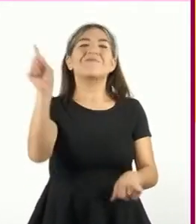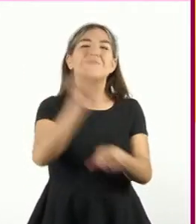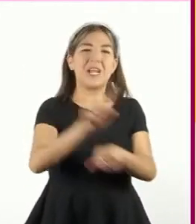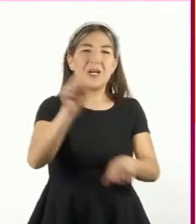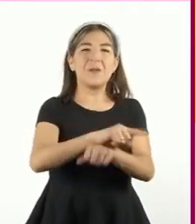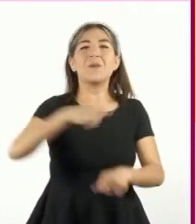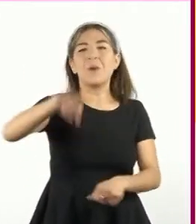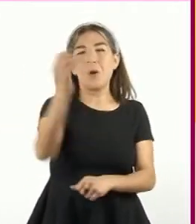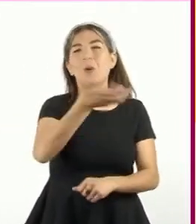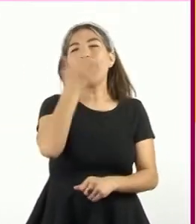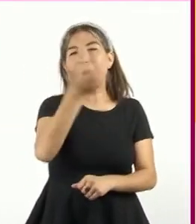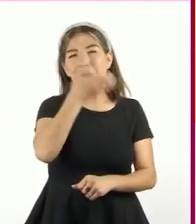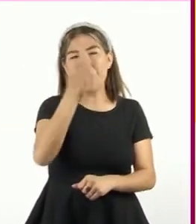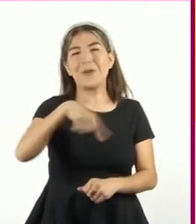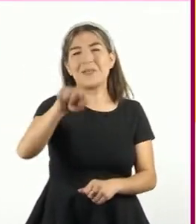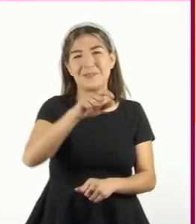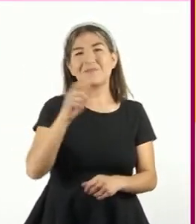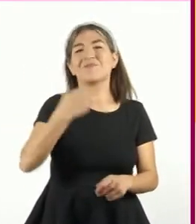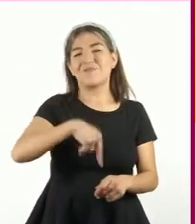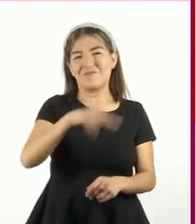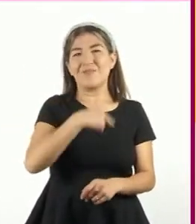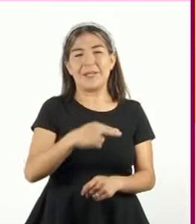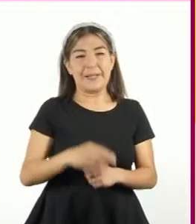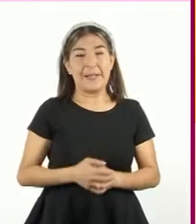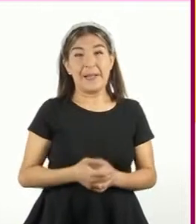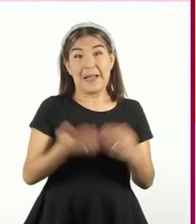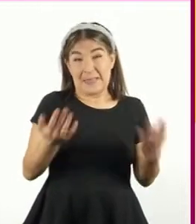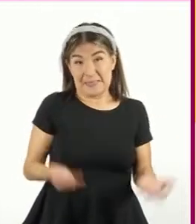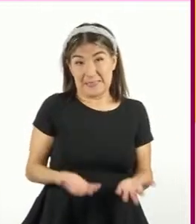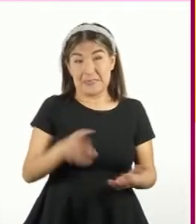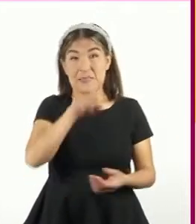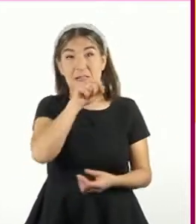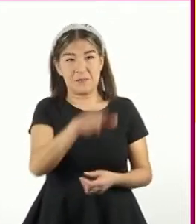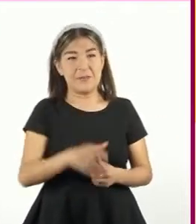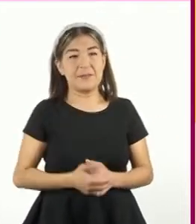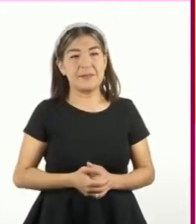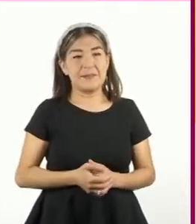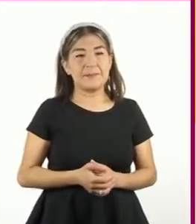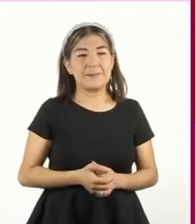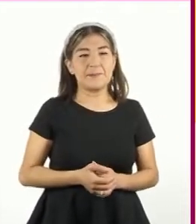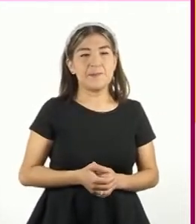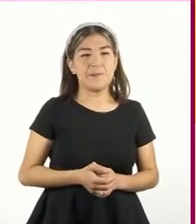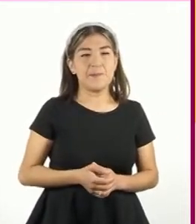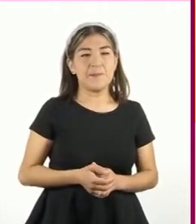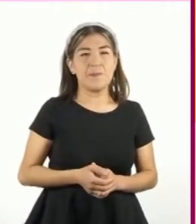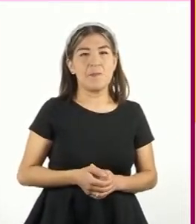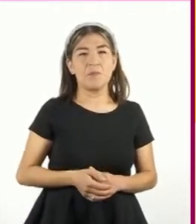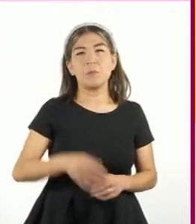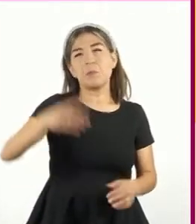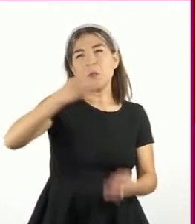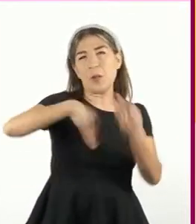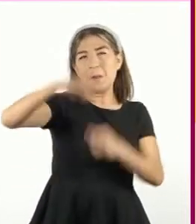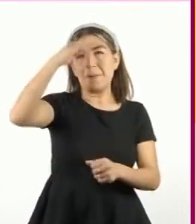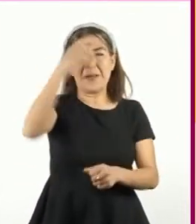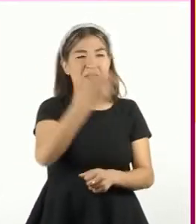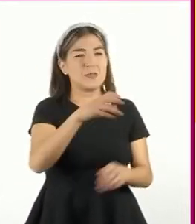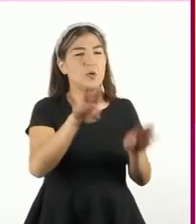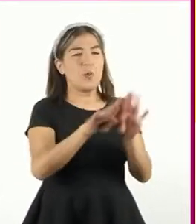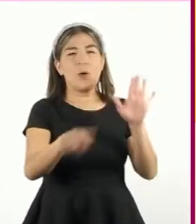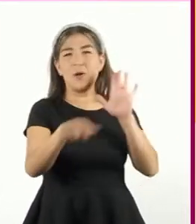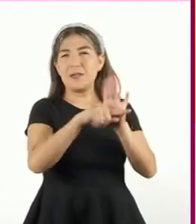para todas y todos nosotros, aunque siempre se le concibe como un acto negativo. Si